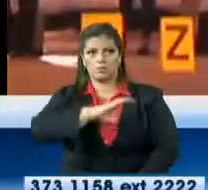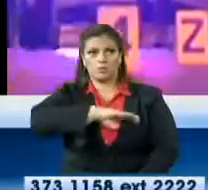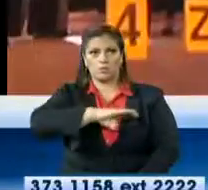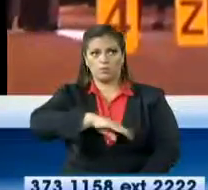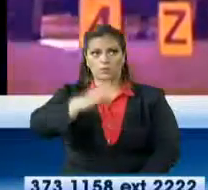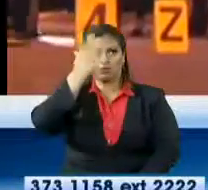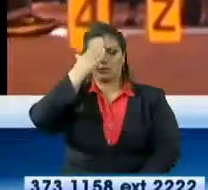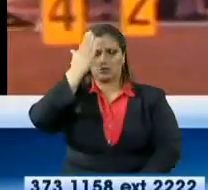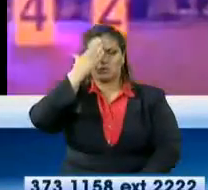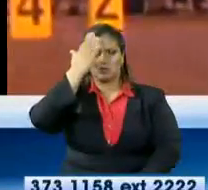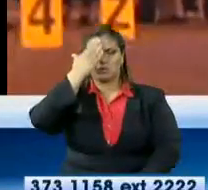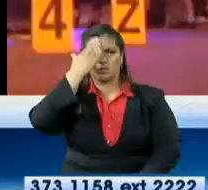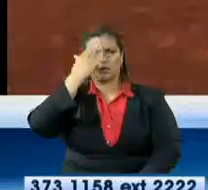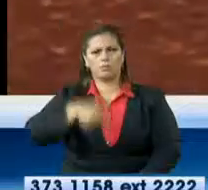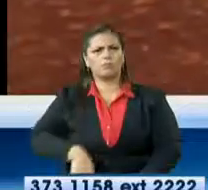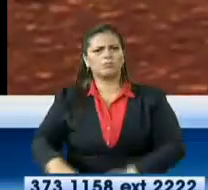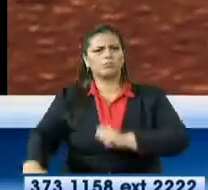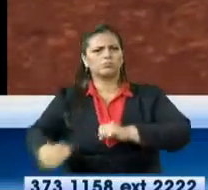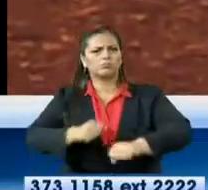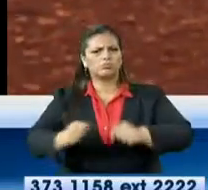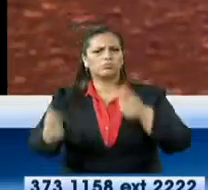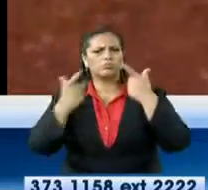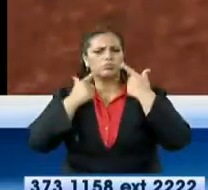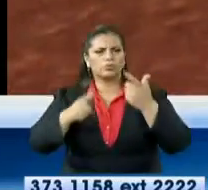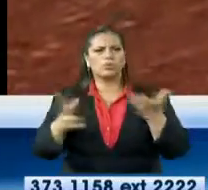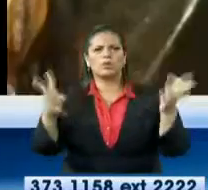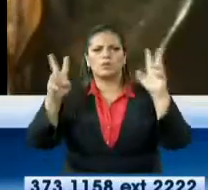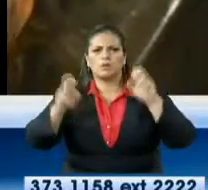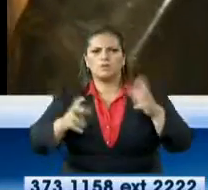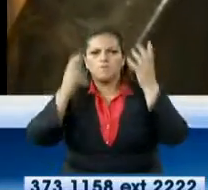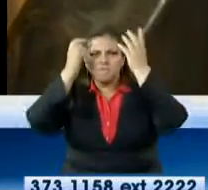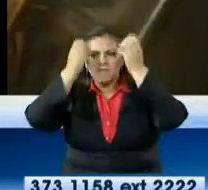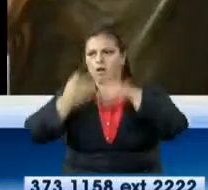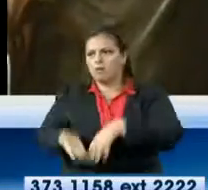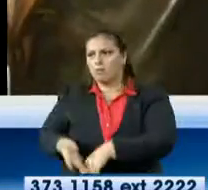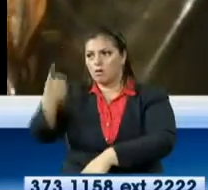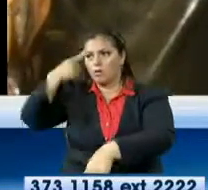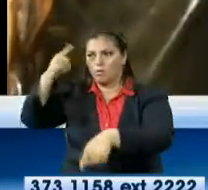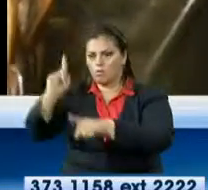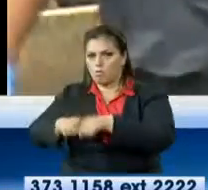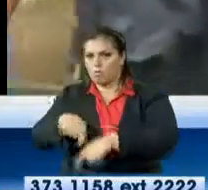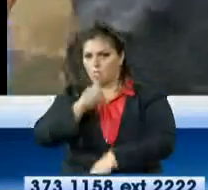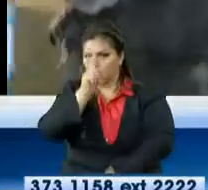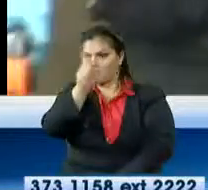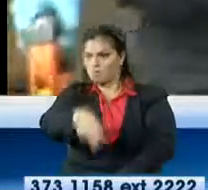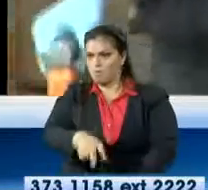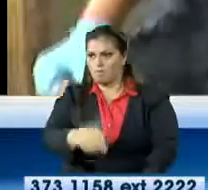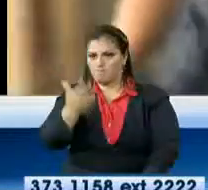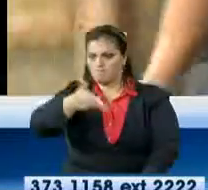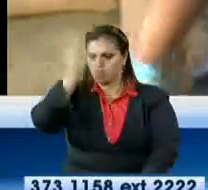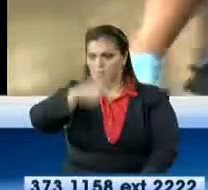la ostensible reducción, acabar con el sicariato y las muertes violentas es un trabajo